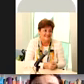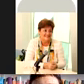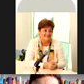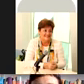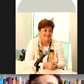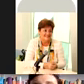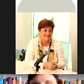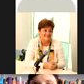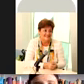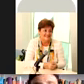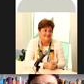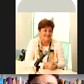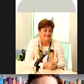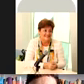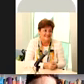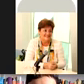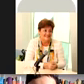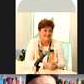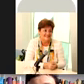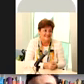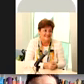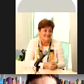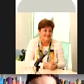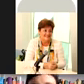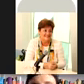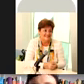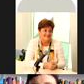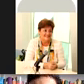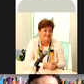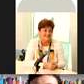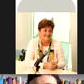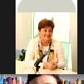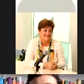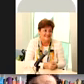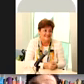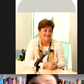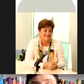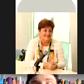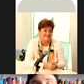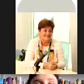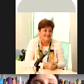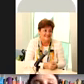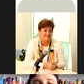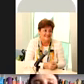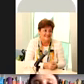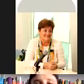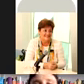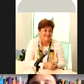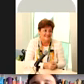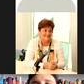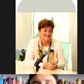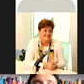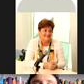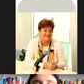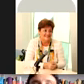médica, rehabilitadora, desde toda la sociedad en general, desde el Estado, las familias y por supuesto el sistema médico, de que bueno,